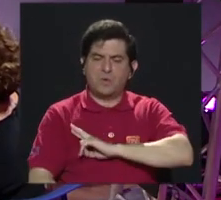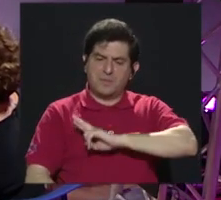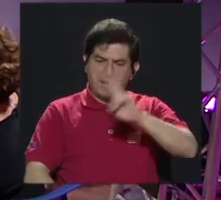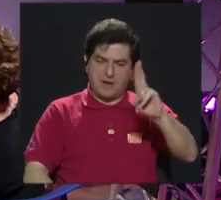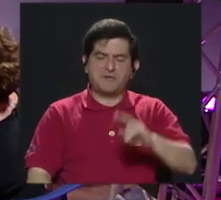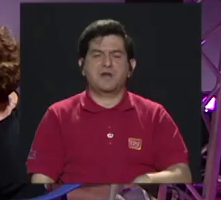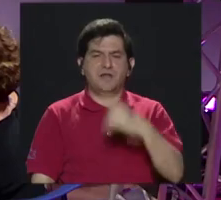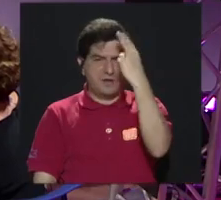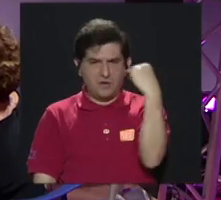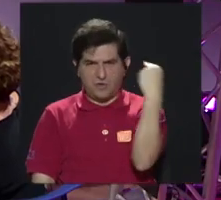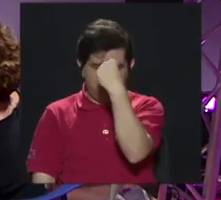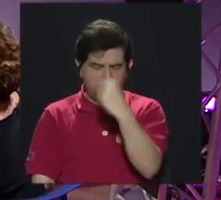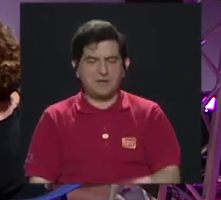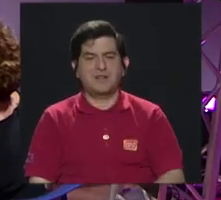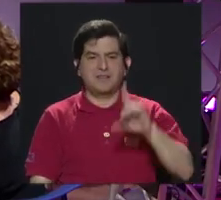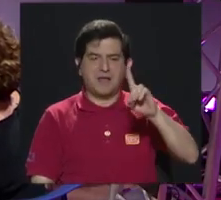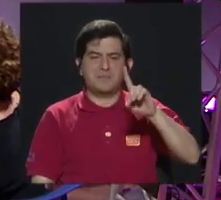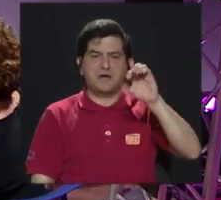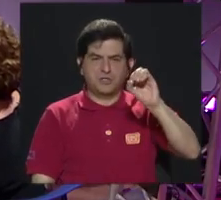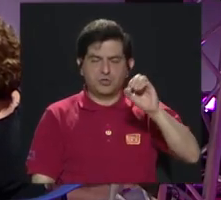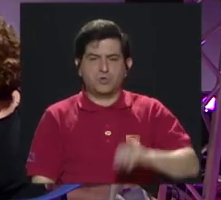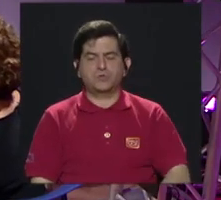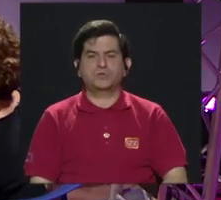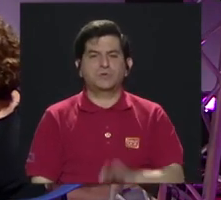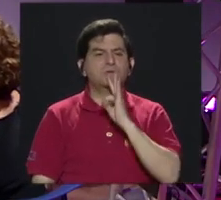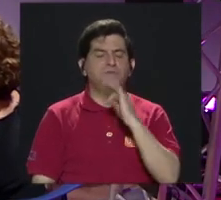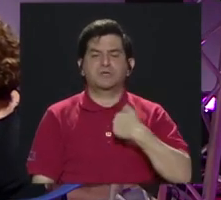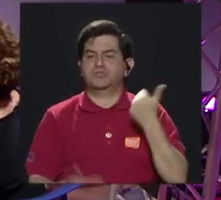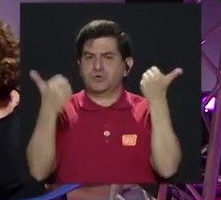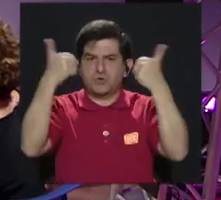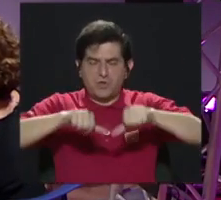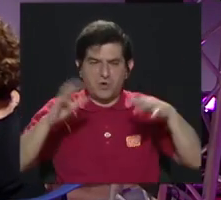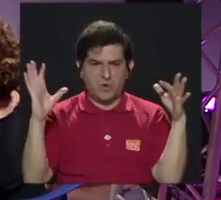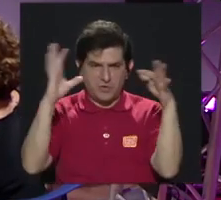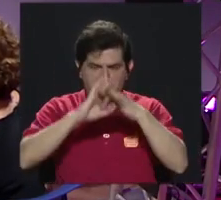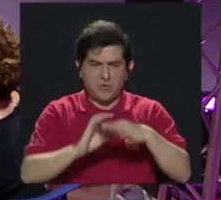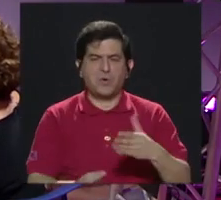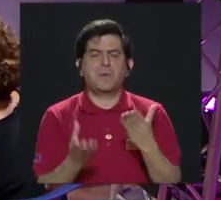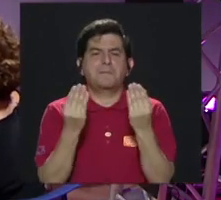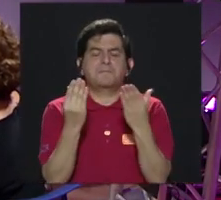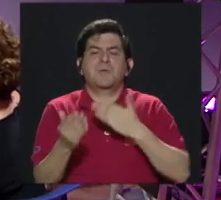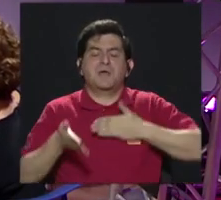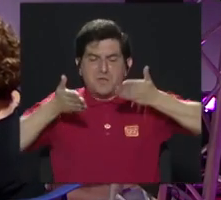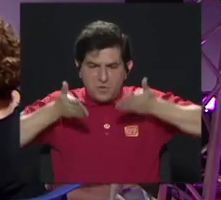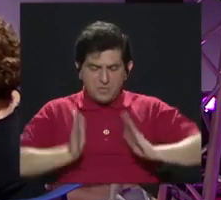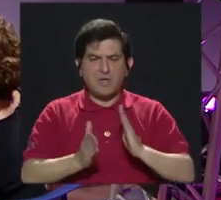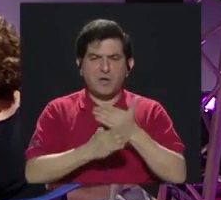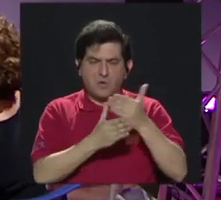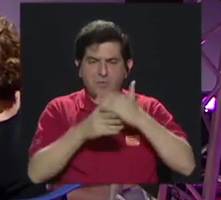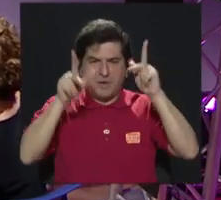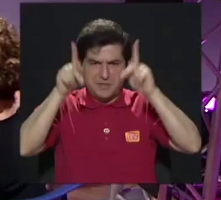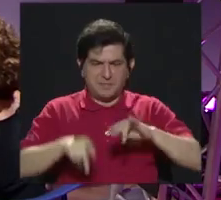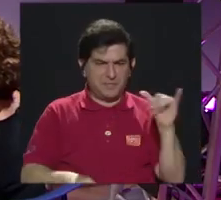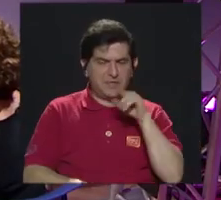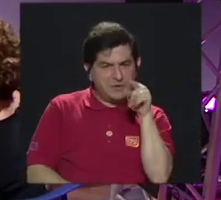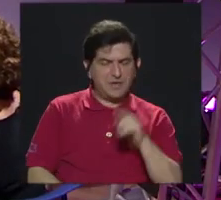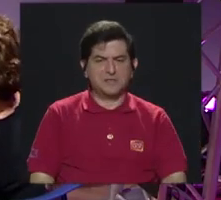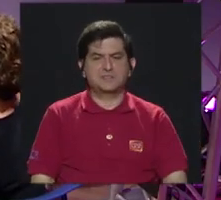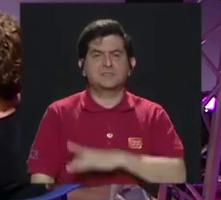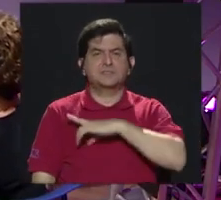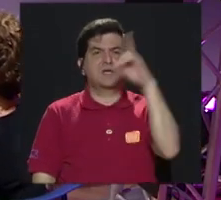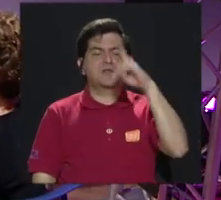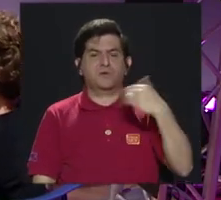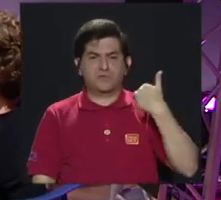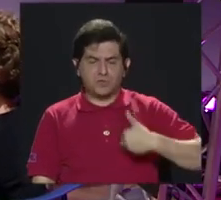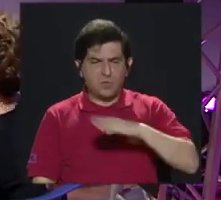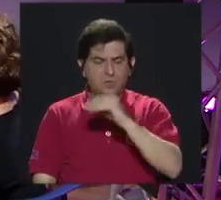a la católica. Damaris Orozco de Tibás, no estoy de acuerdo en la unión, me da miedo que mi hijo comparta con personas así, Dios puso